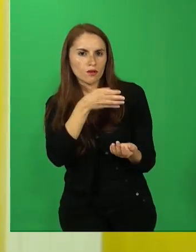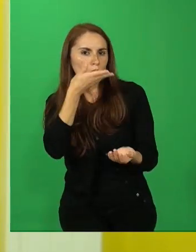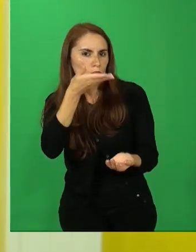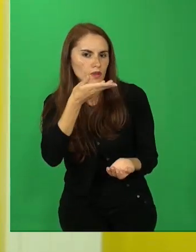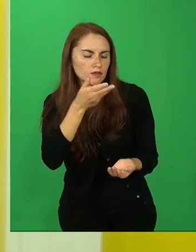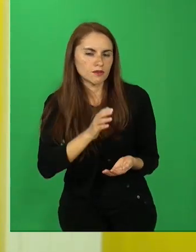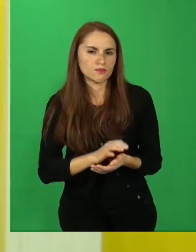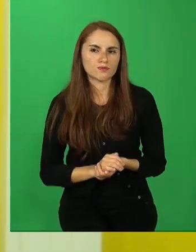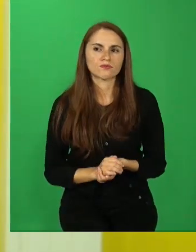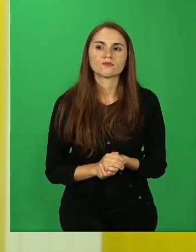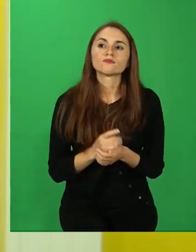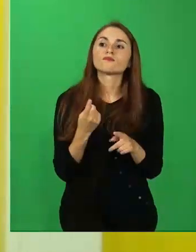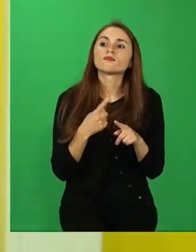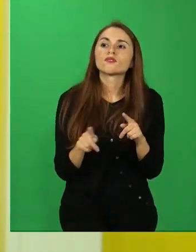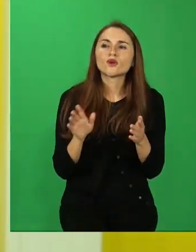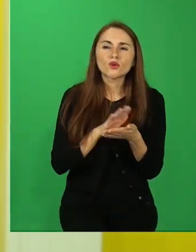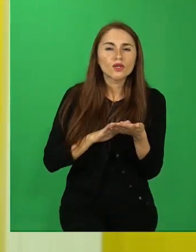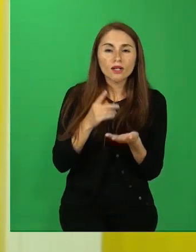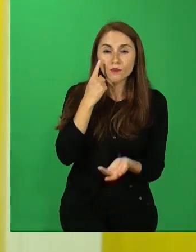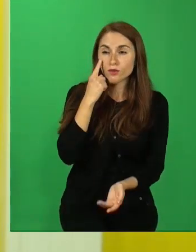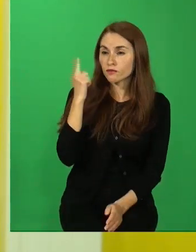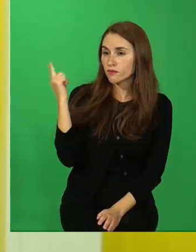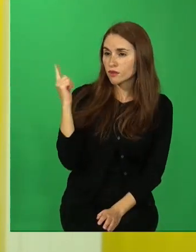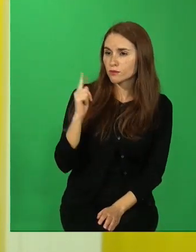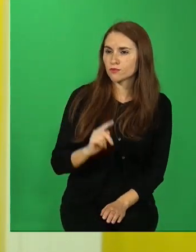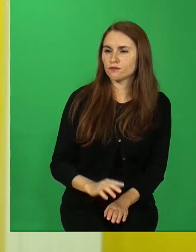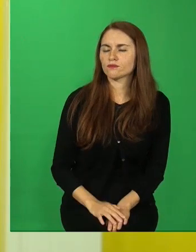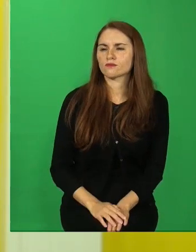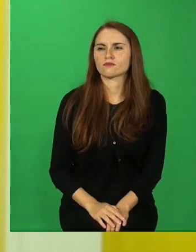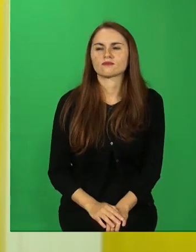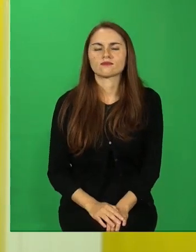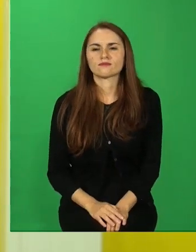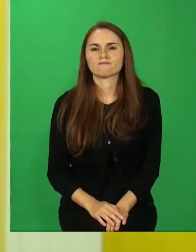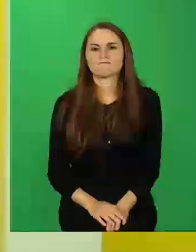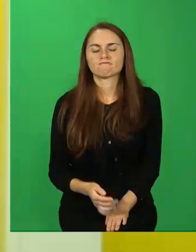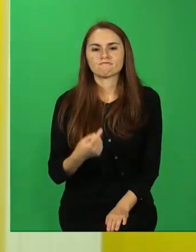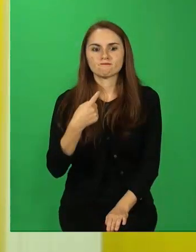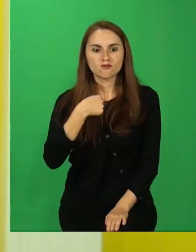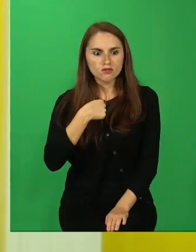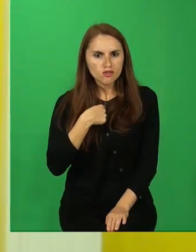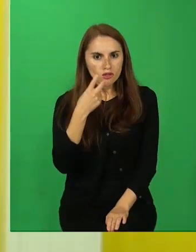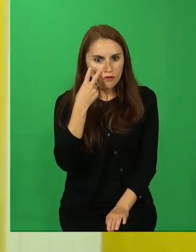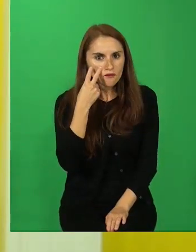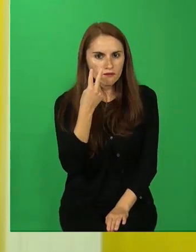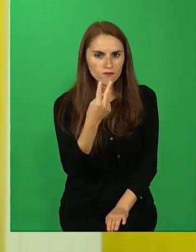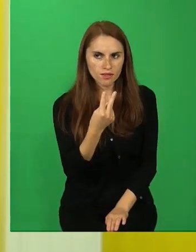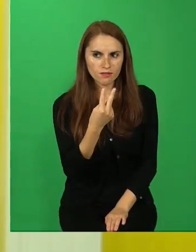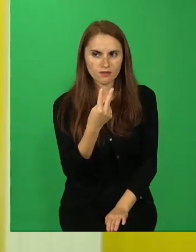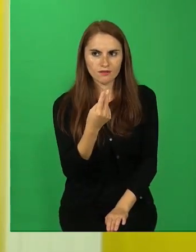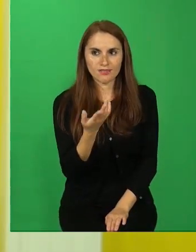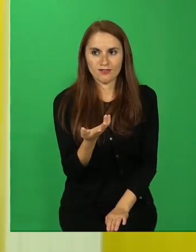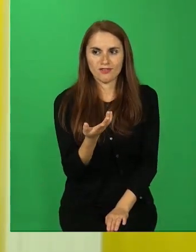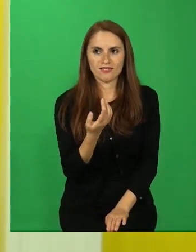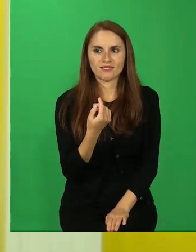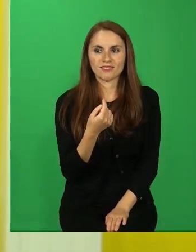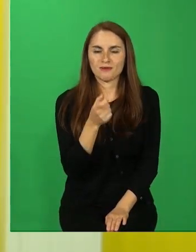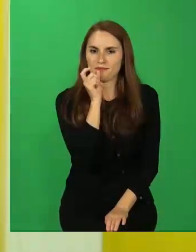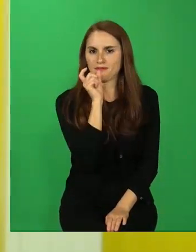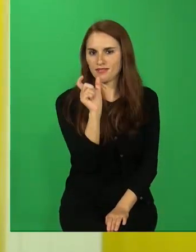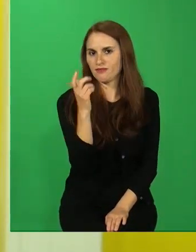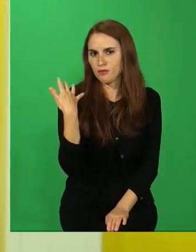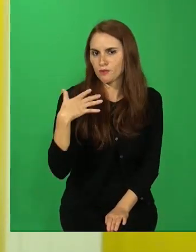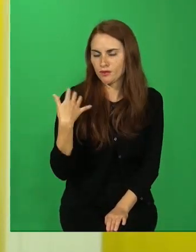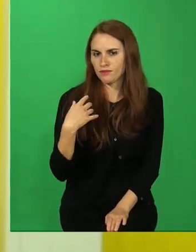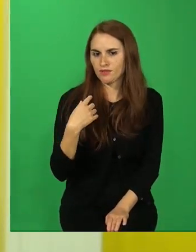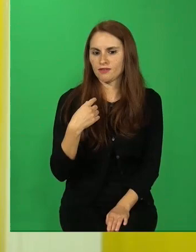siguiente ejemplo para que nos quede más claro. Lo vi. Ya tenemos ahí una palabra clave. Sabemos que